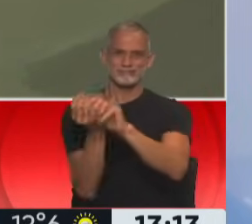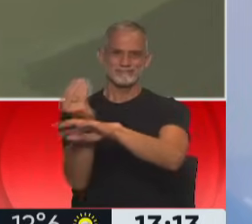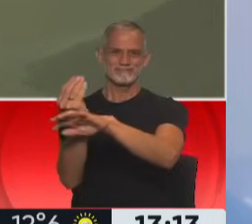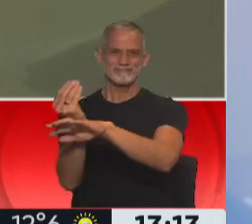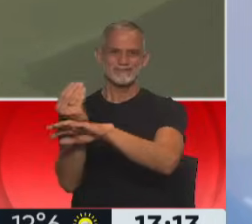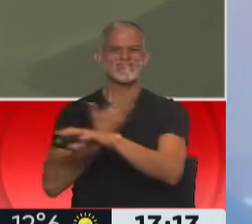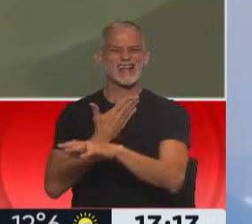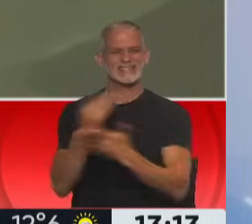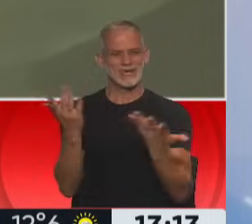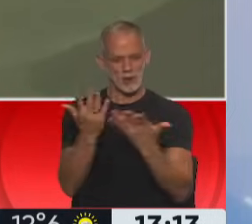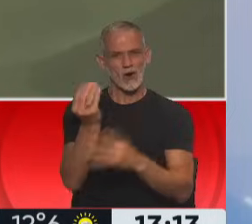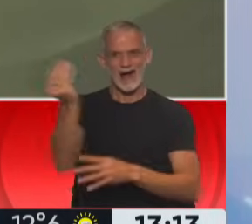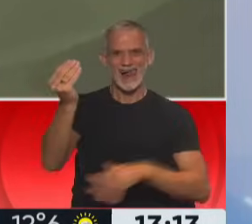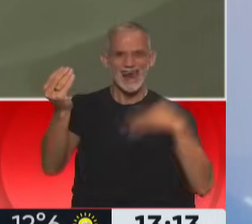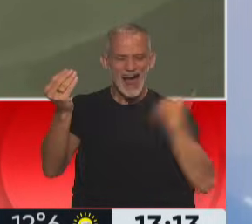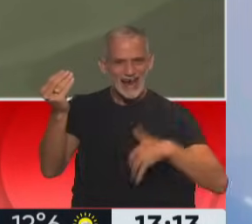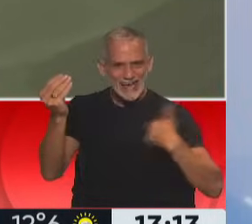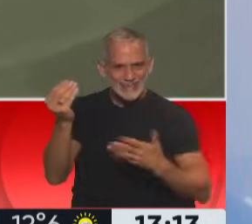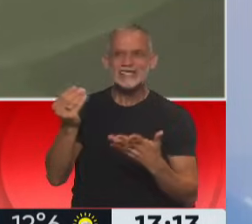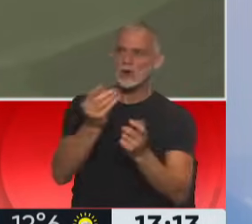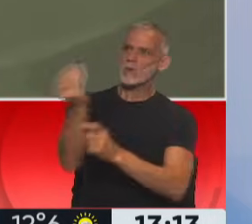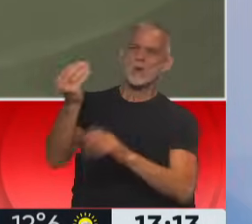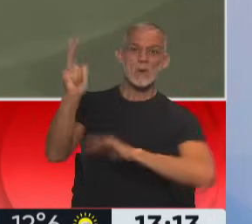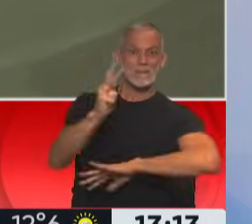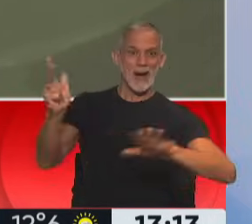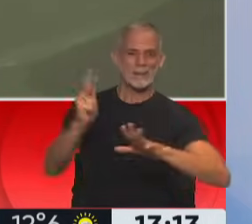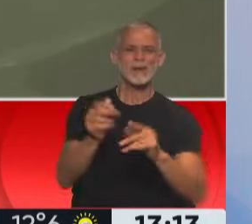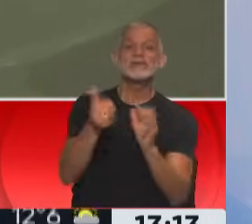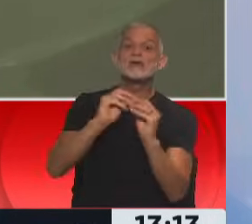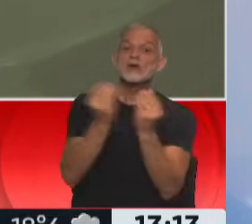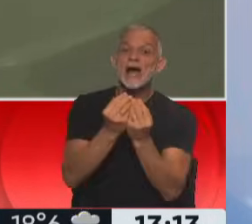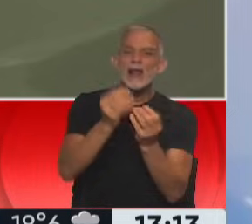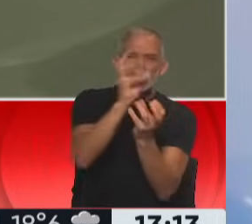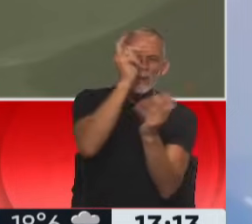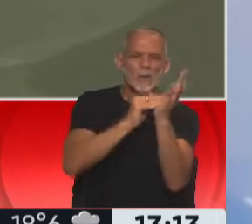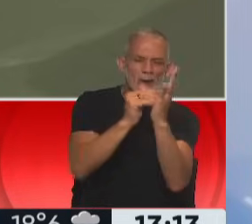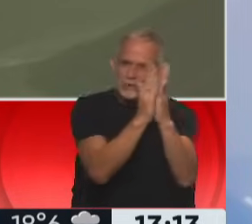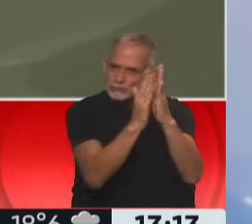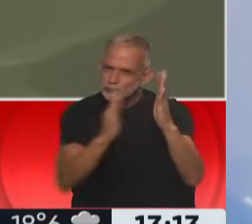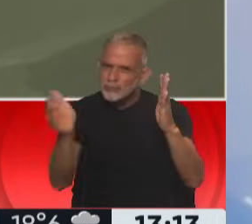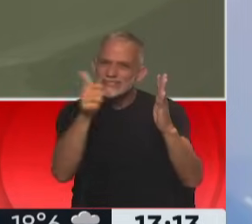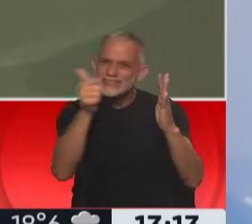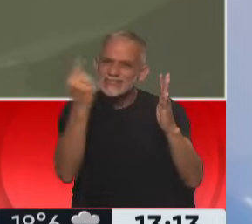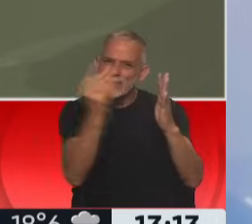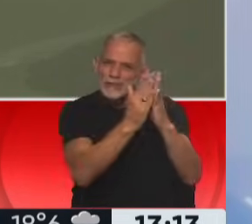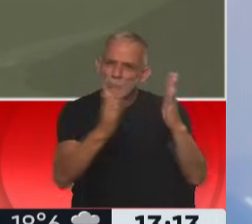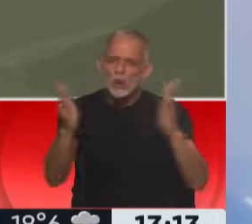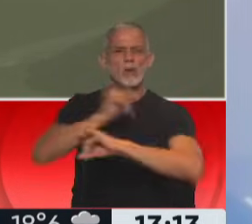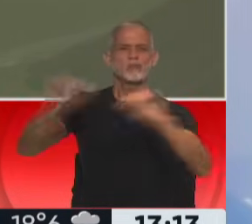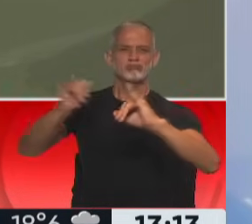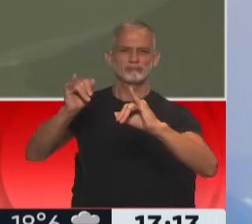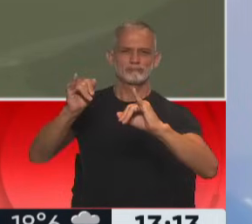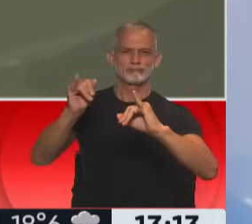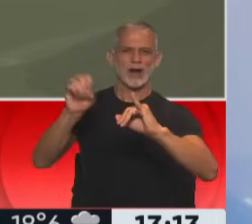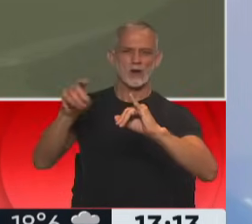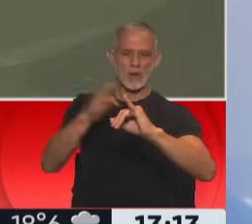Francisco, aquel cura argentino se transformaba en Papa. Fueron 66 minutos después de verse la fumata blanca bajo